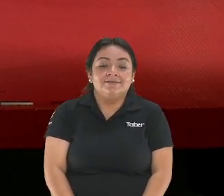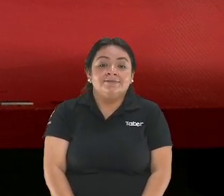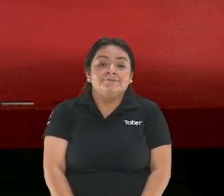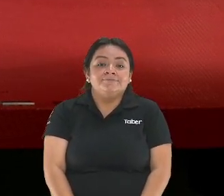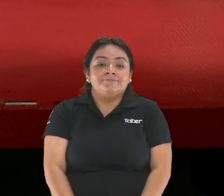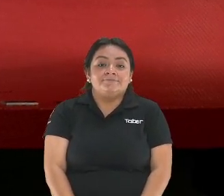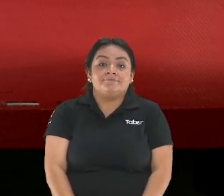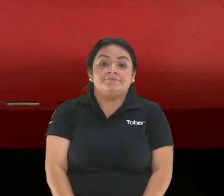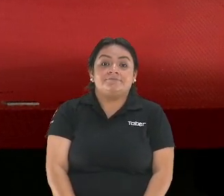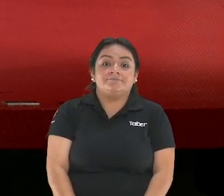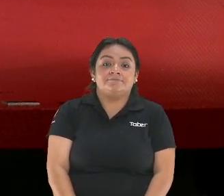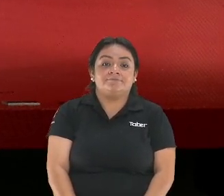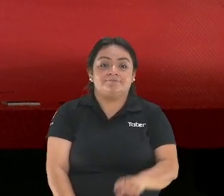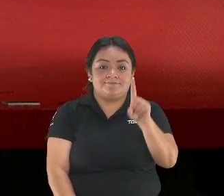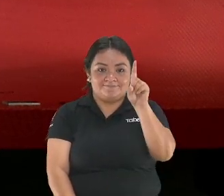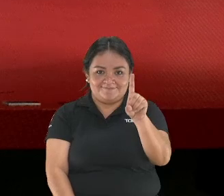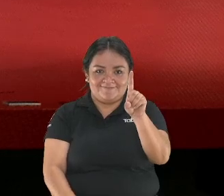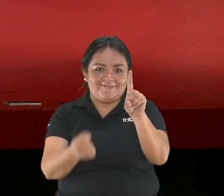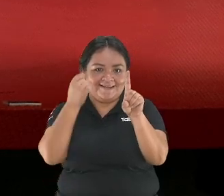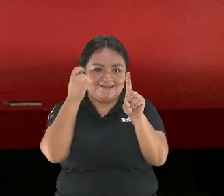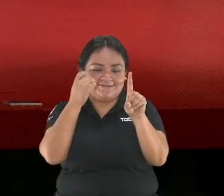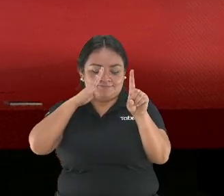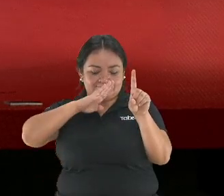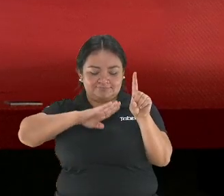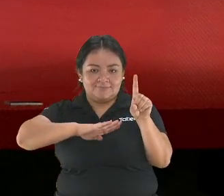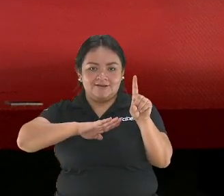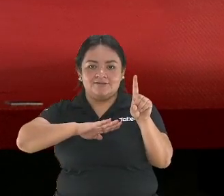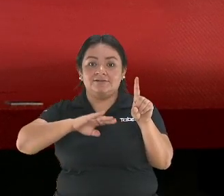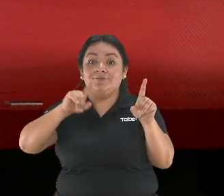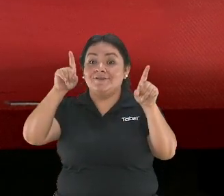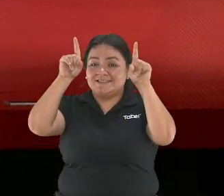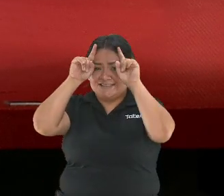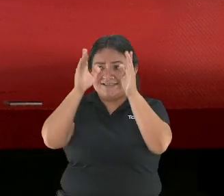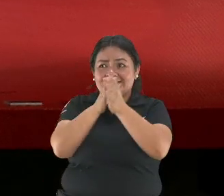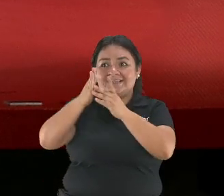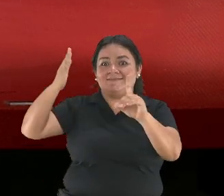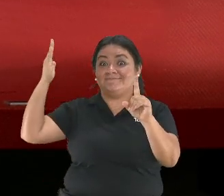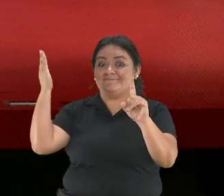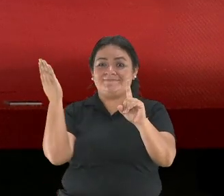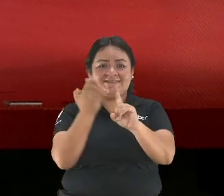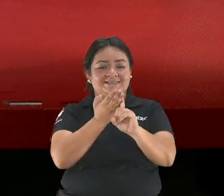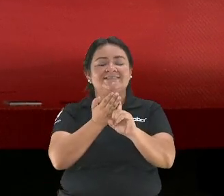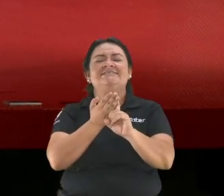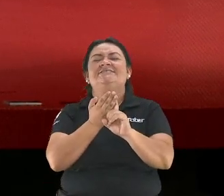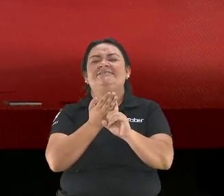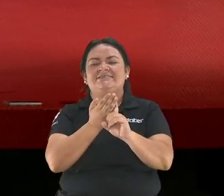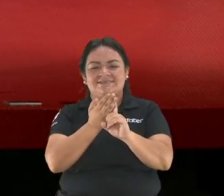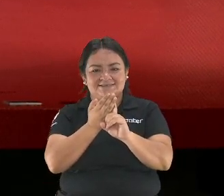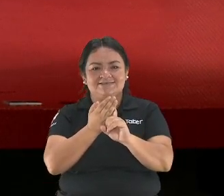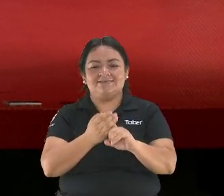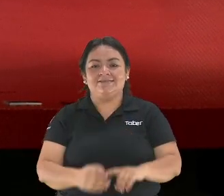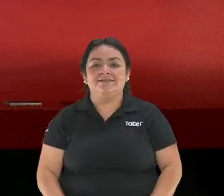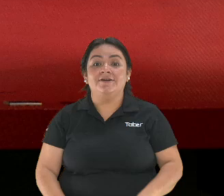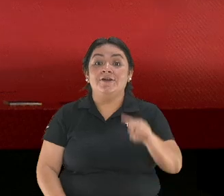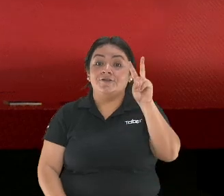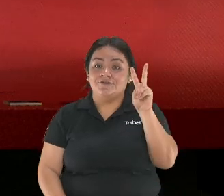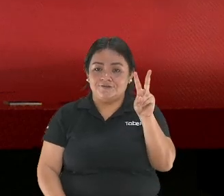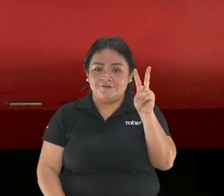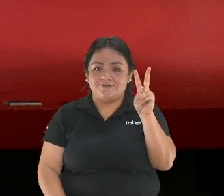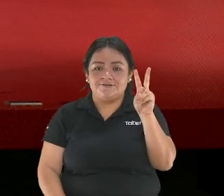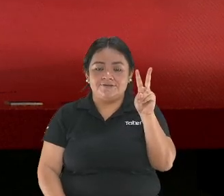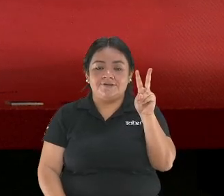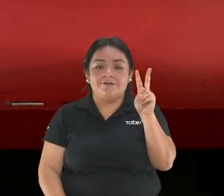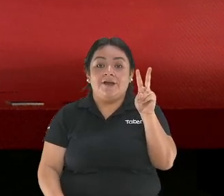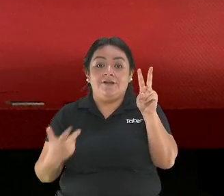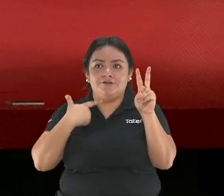dije número 1 entender que el desánimo es la herramienta más esencial del enemigo para detenerte te dicen número 2 para